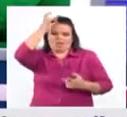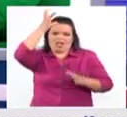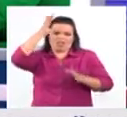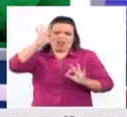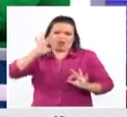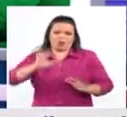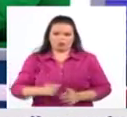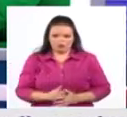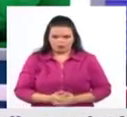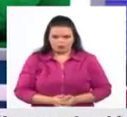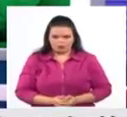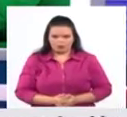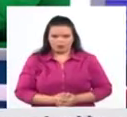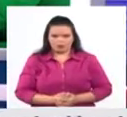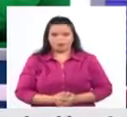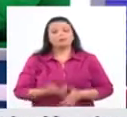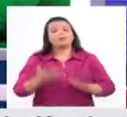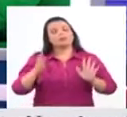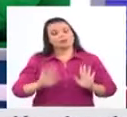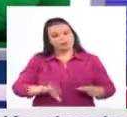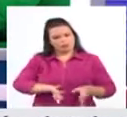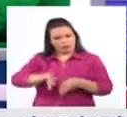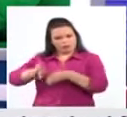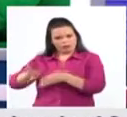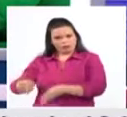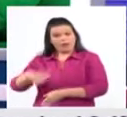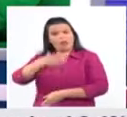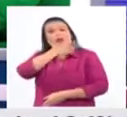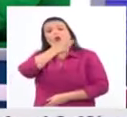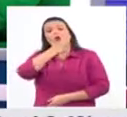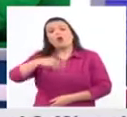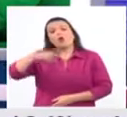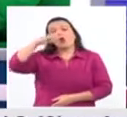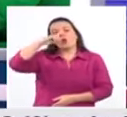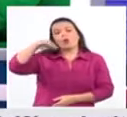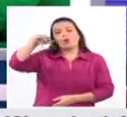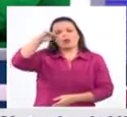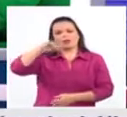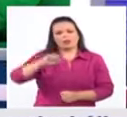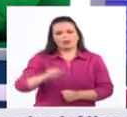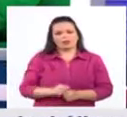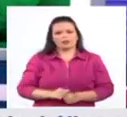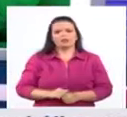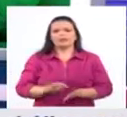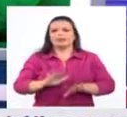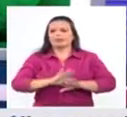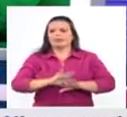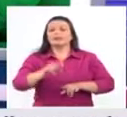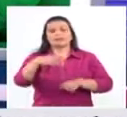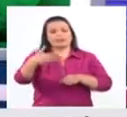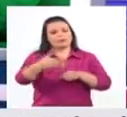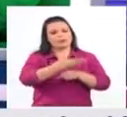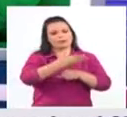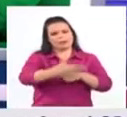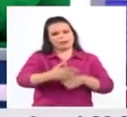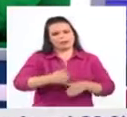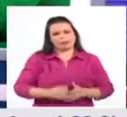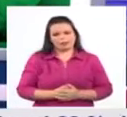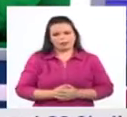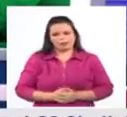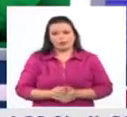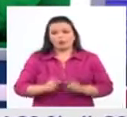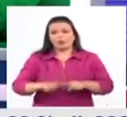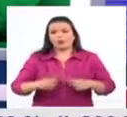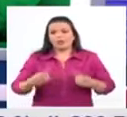adolescentes, específicamente, ya lo que vemos en consulta es una apatía marcada. Una apatía por no querer participar en las actividades de